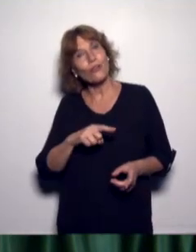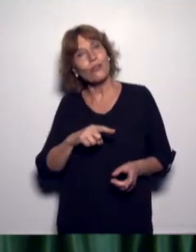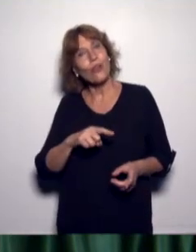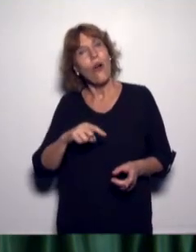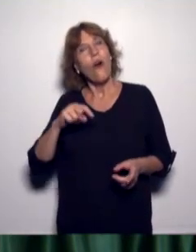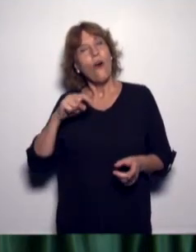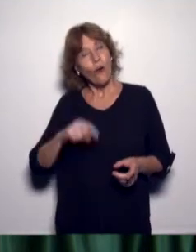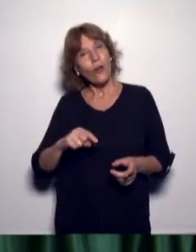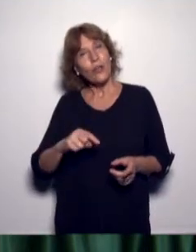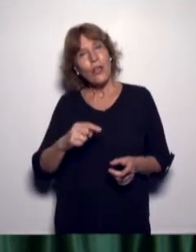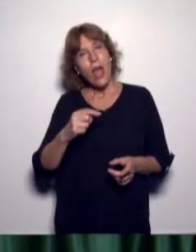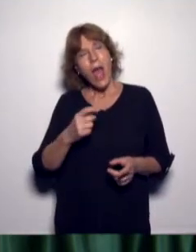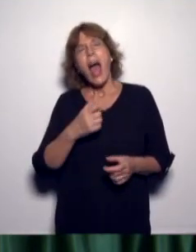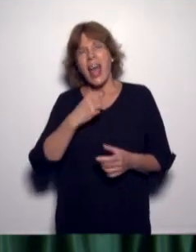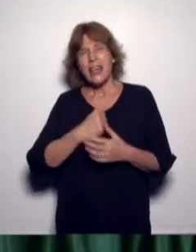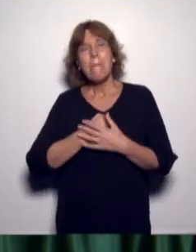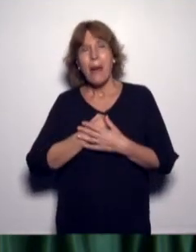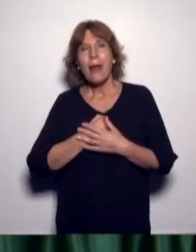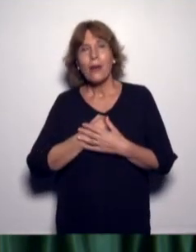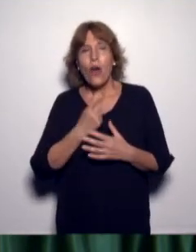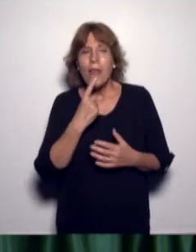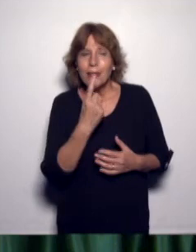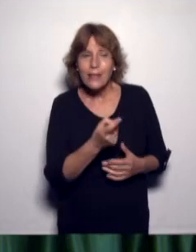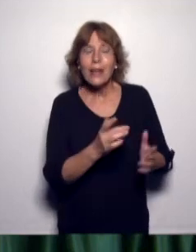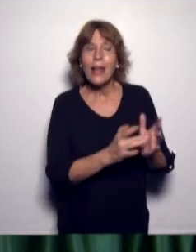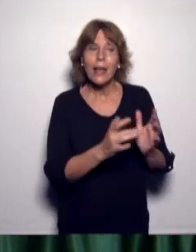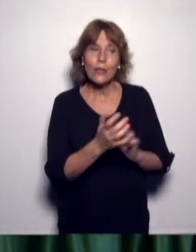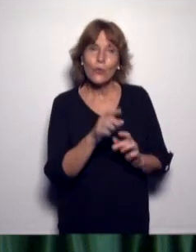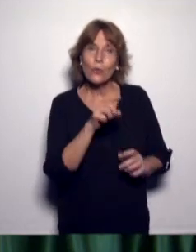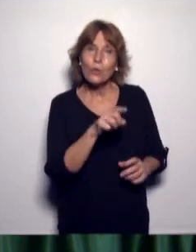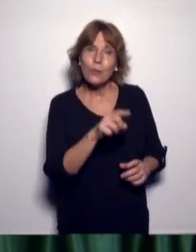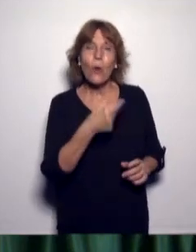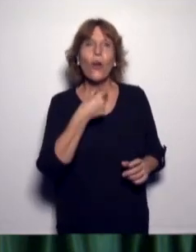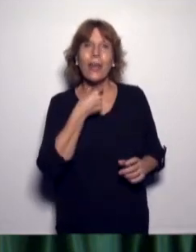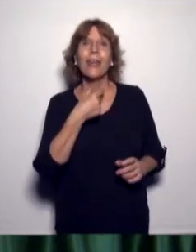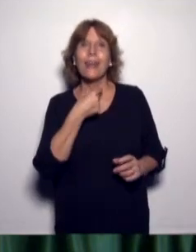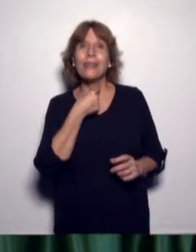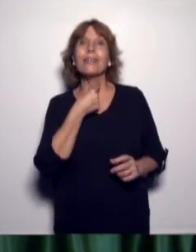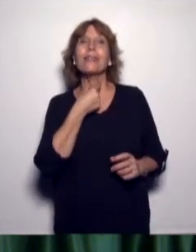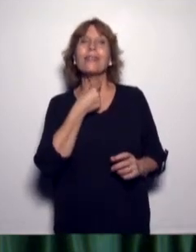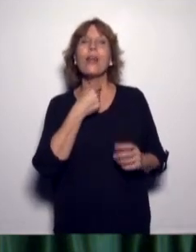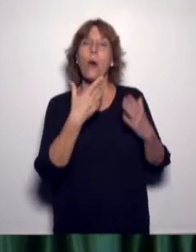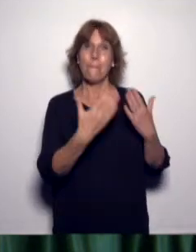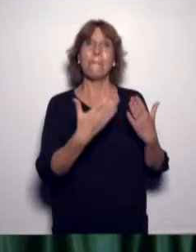a decirles a Jesús, si quieres,